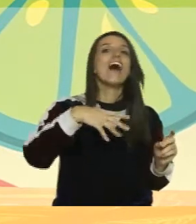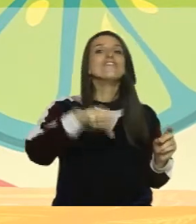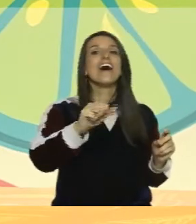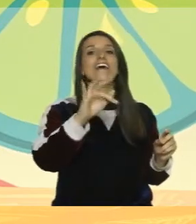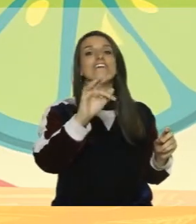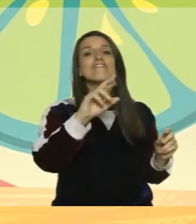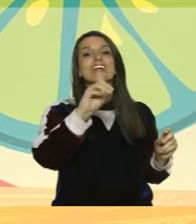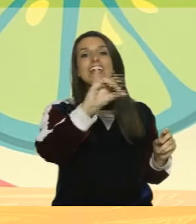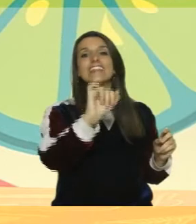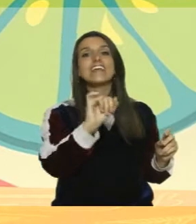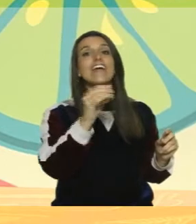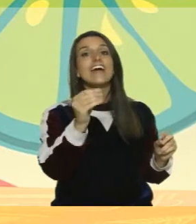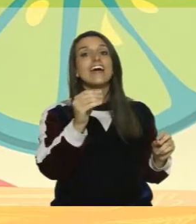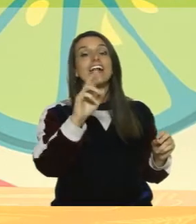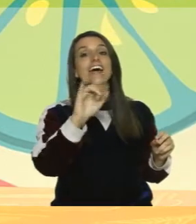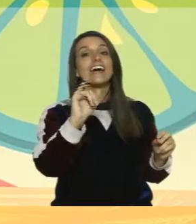Freddy.